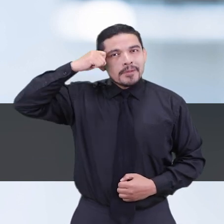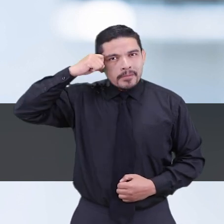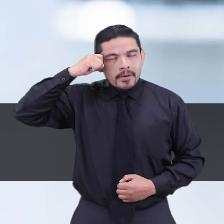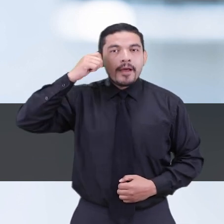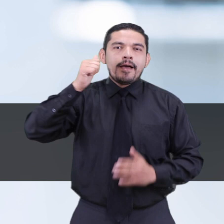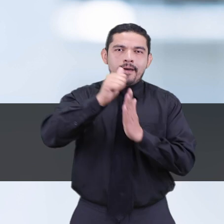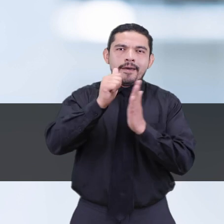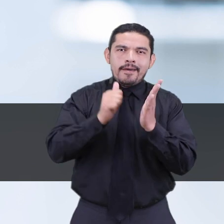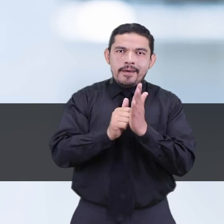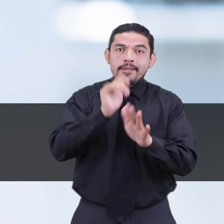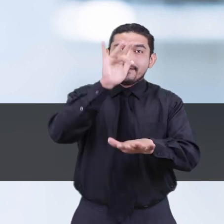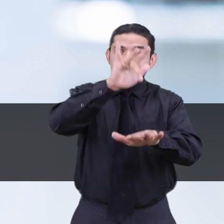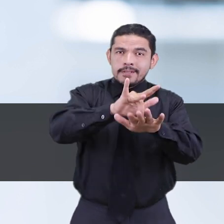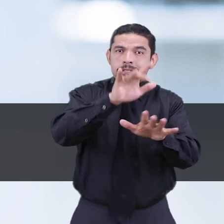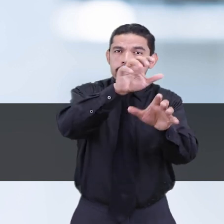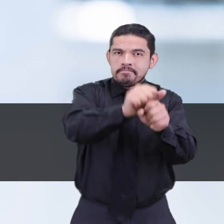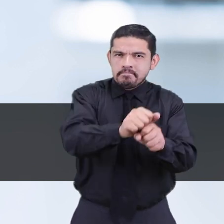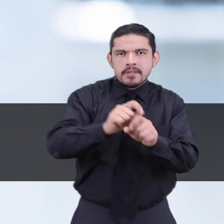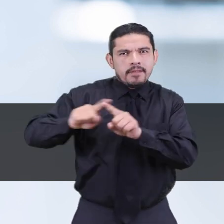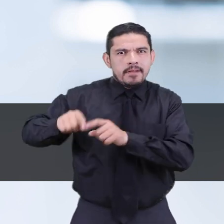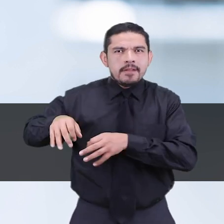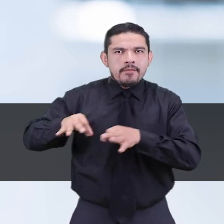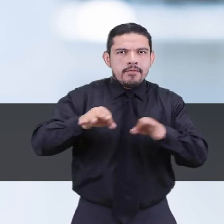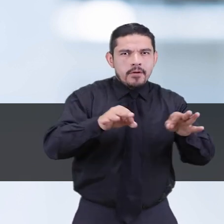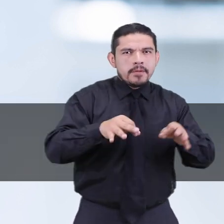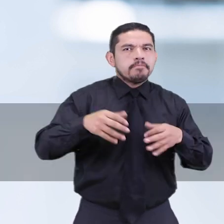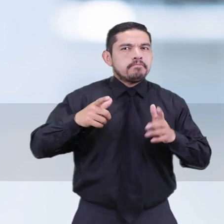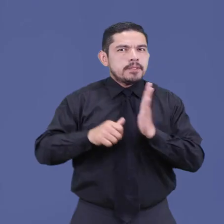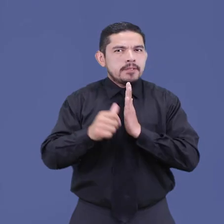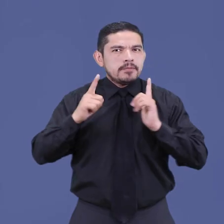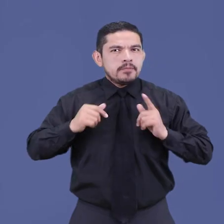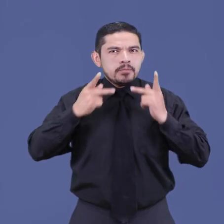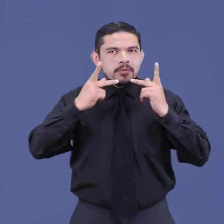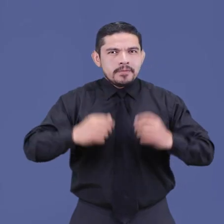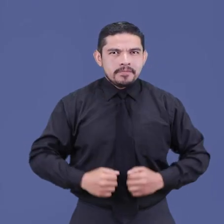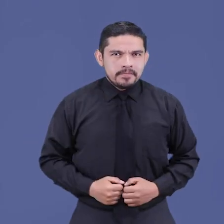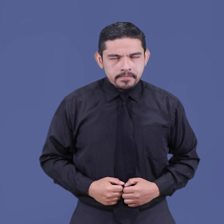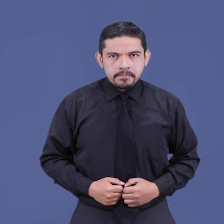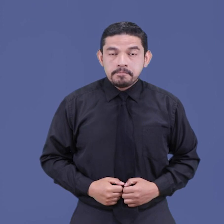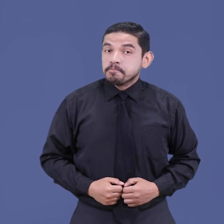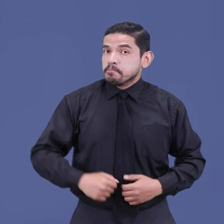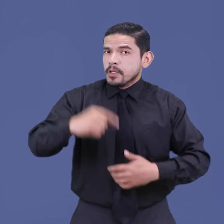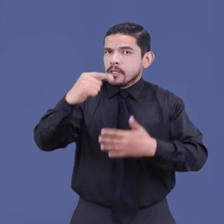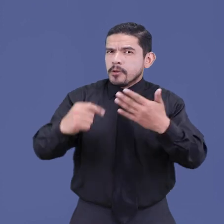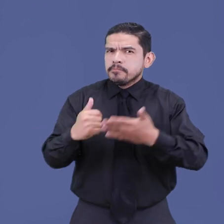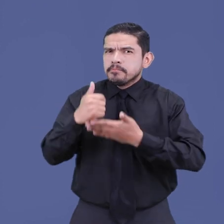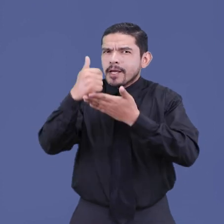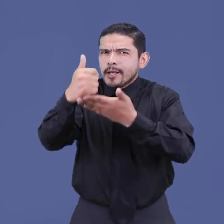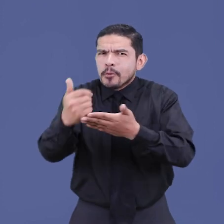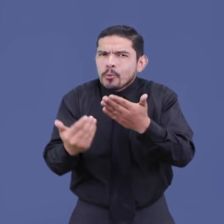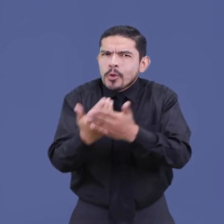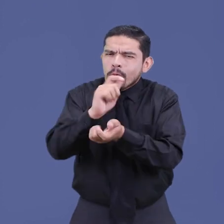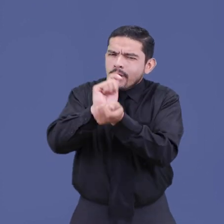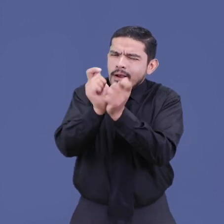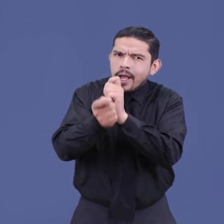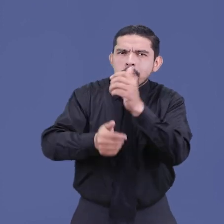puedes agendar tu cita en los canales habilitados por el Ministerio de Salud Pública. ¿Cuáles son los beneficios de contar con un solo documento